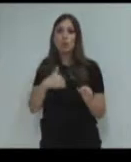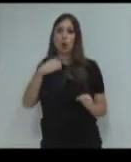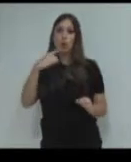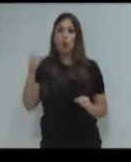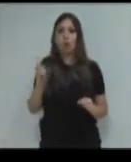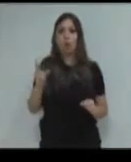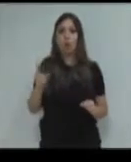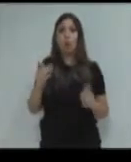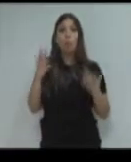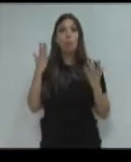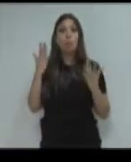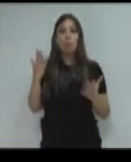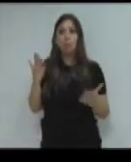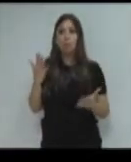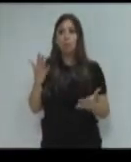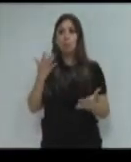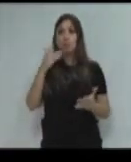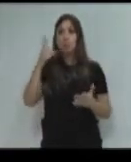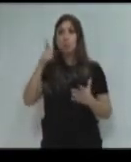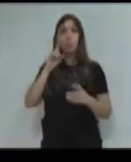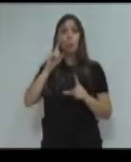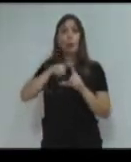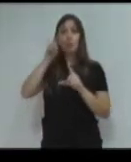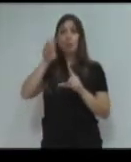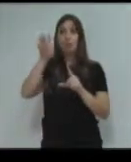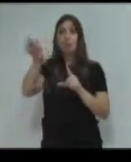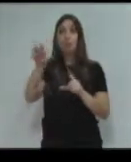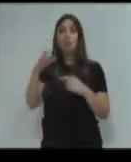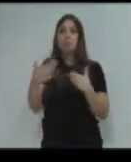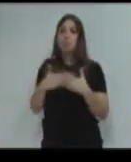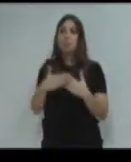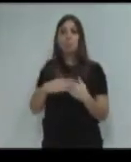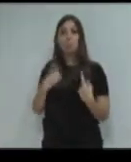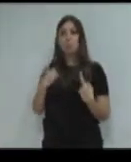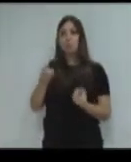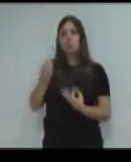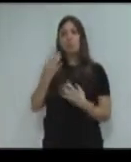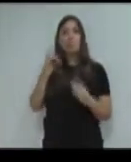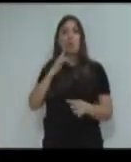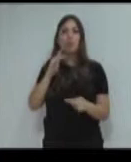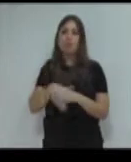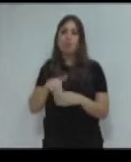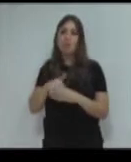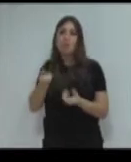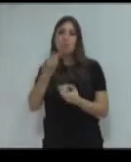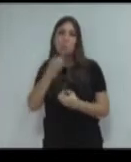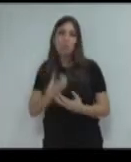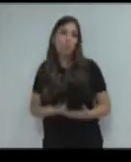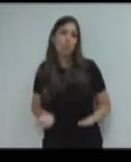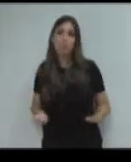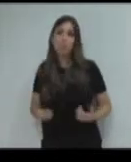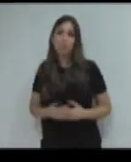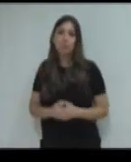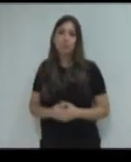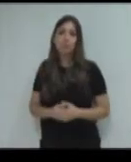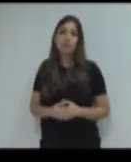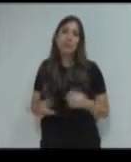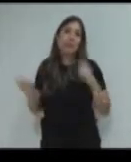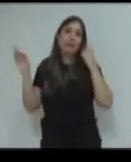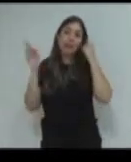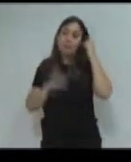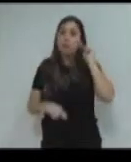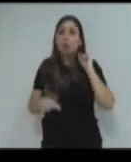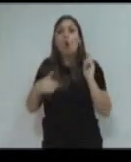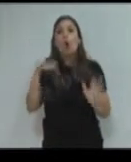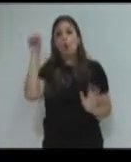pero esa información se me tiene que ofrecer de alguna manera. Claro. Porque, te repito, y claro, es